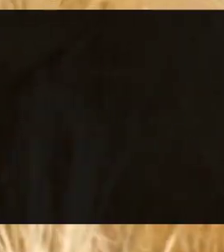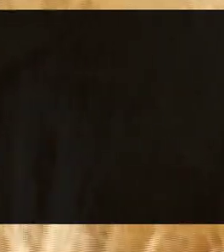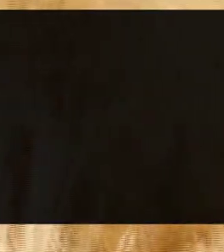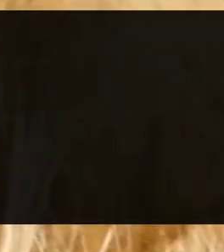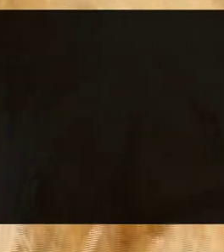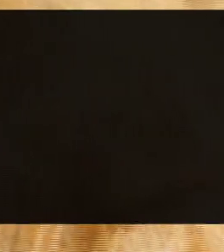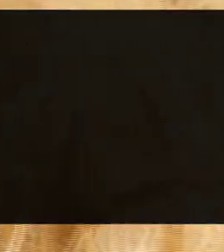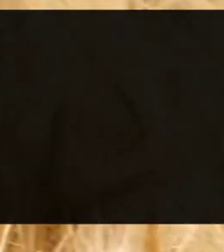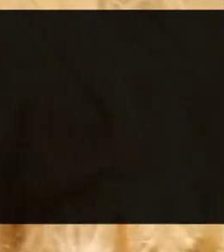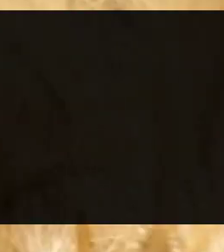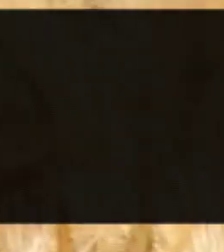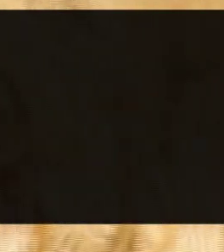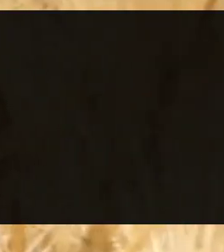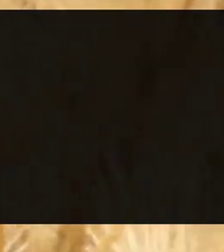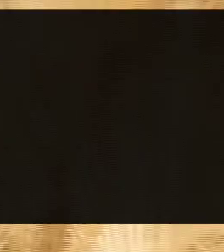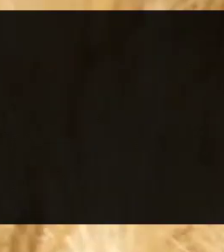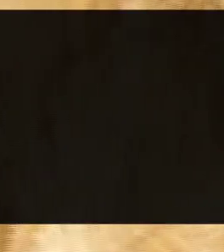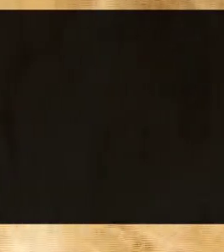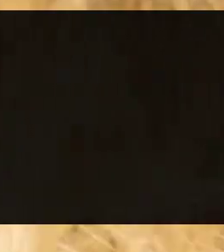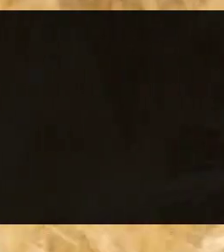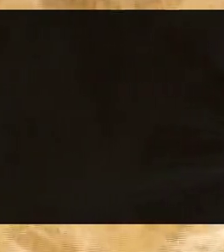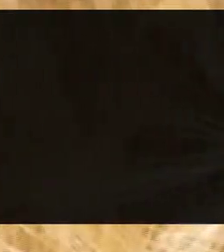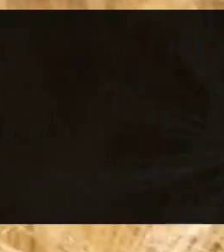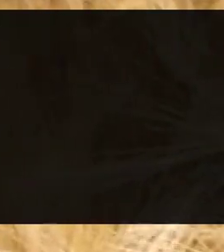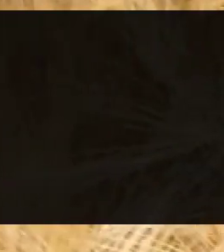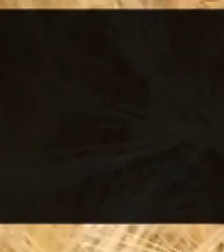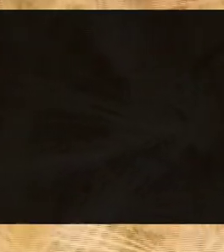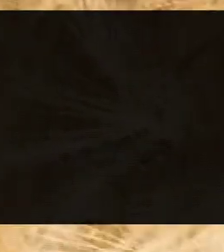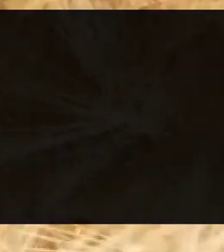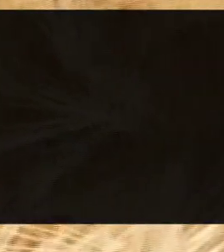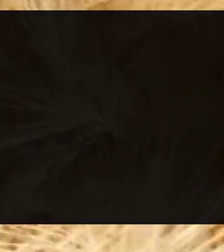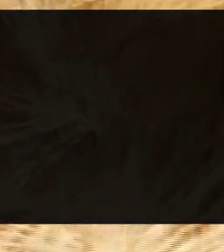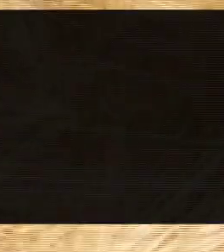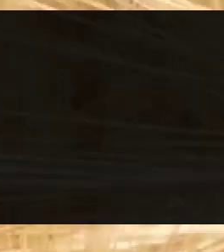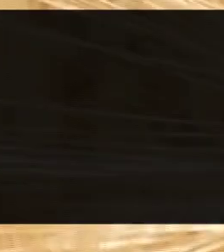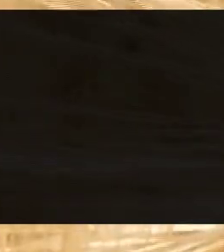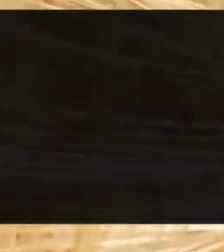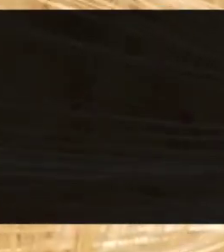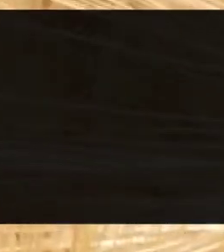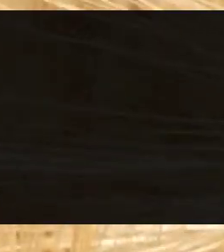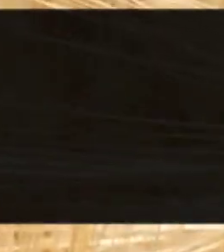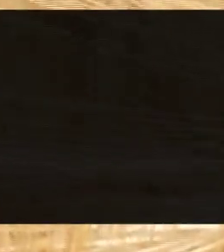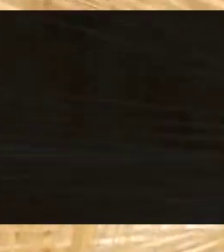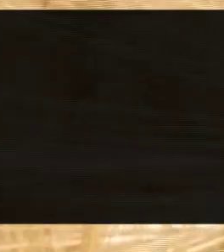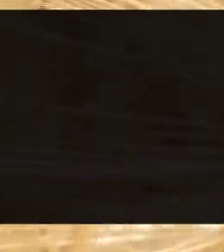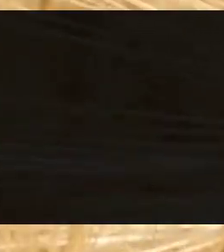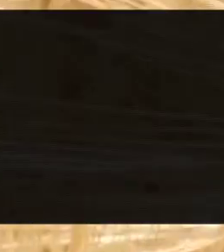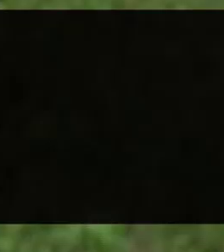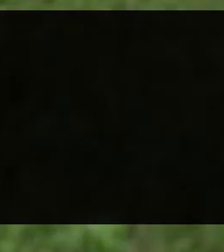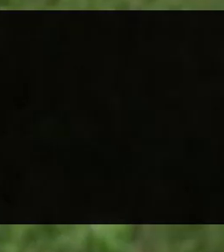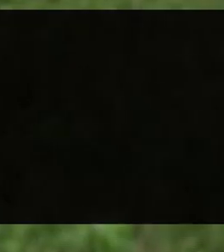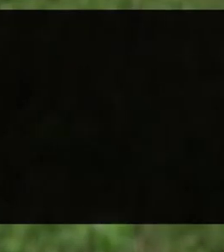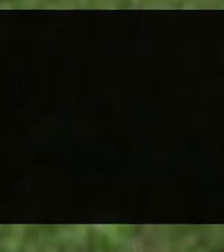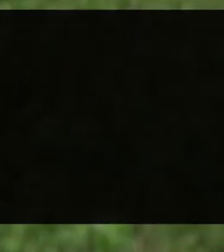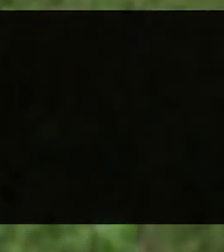La cebada inició la siembra 24-25, según el último panorama agrícola semanal de la Bolsa de Cereales de Buenos Aires. Hasta el momento